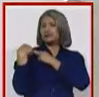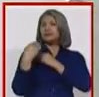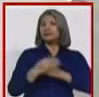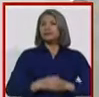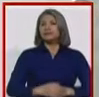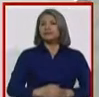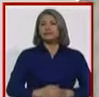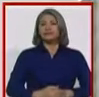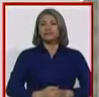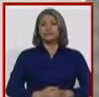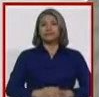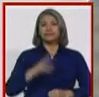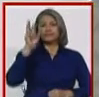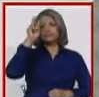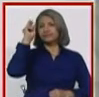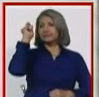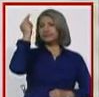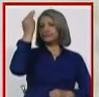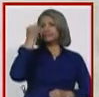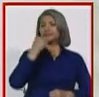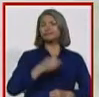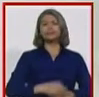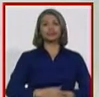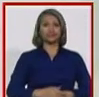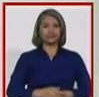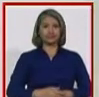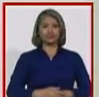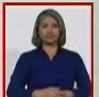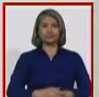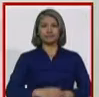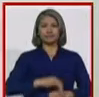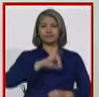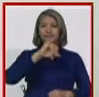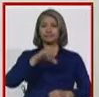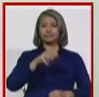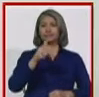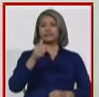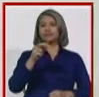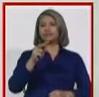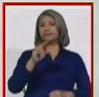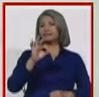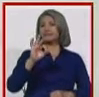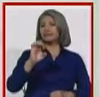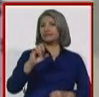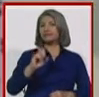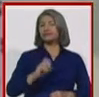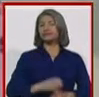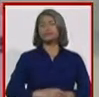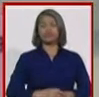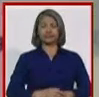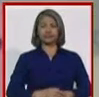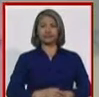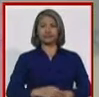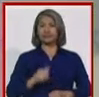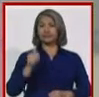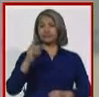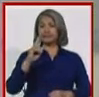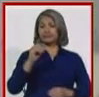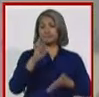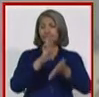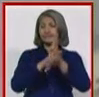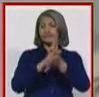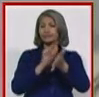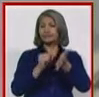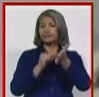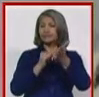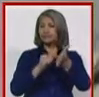estado de méxico fue el ciudadano café arias becerra ese es la documentación